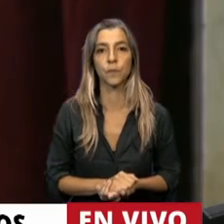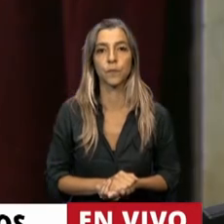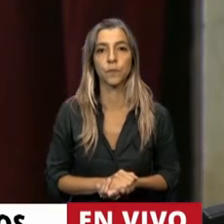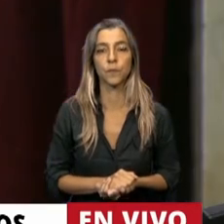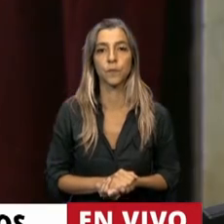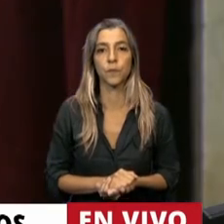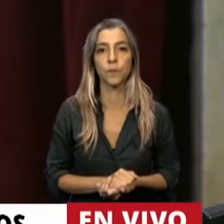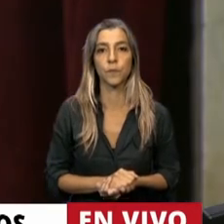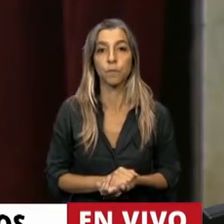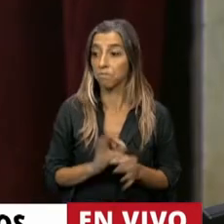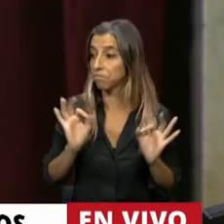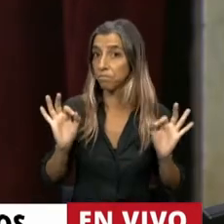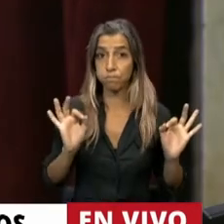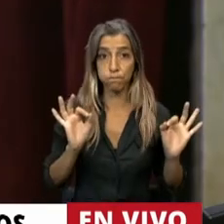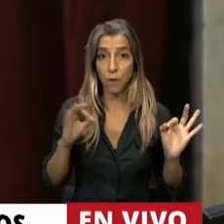una